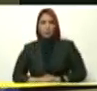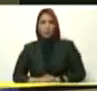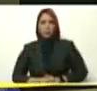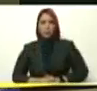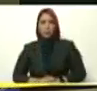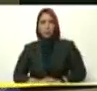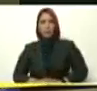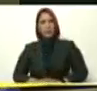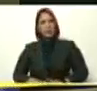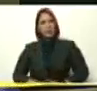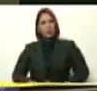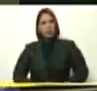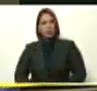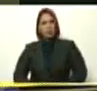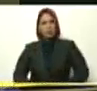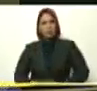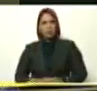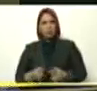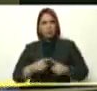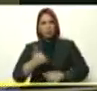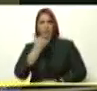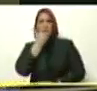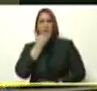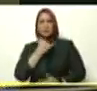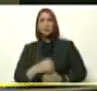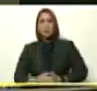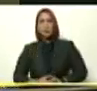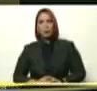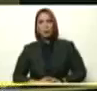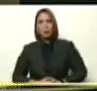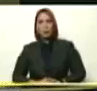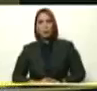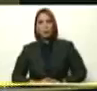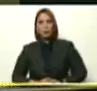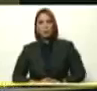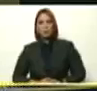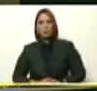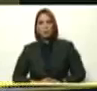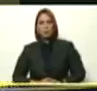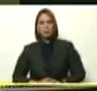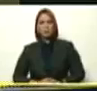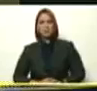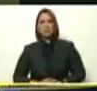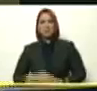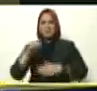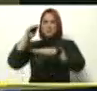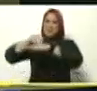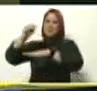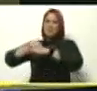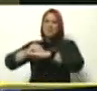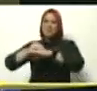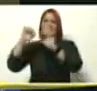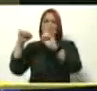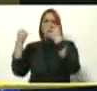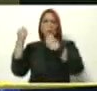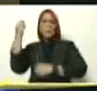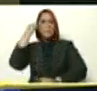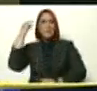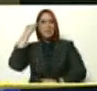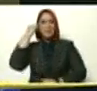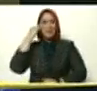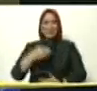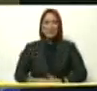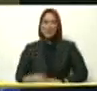En otro tipo de fallas. Que yo he llamado el bloqueo mental de los burócratas.